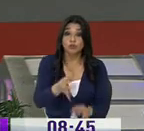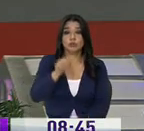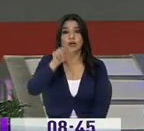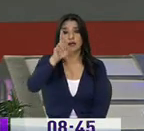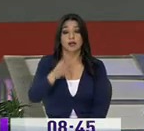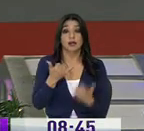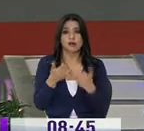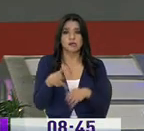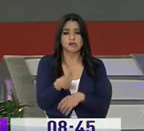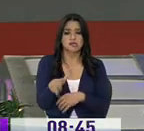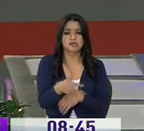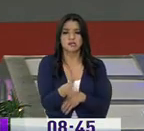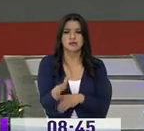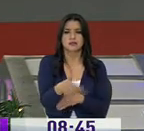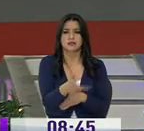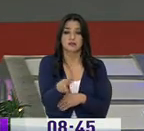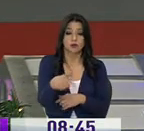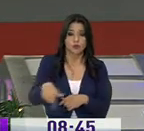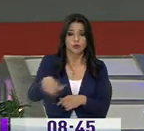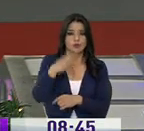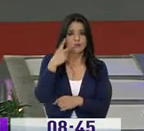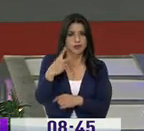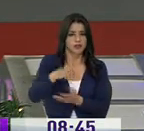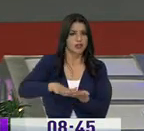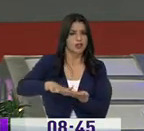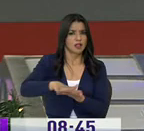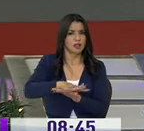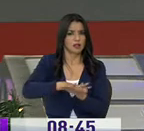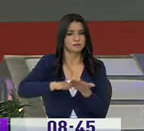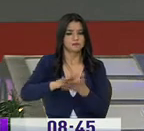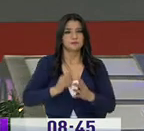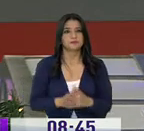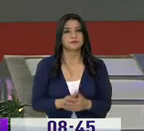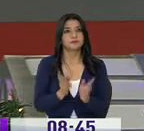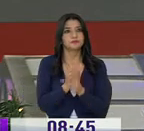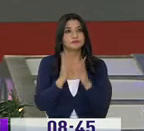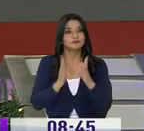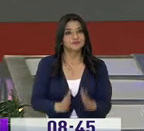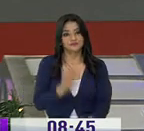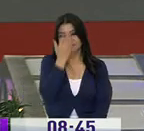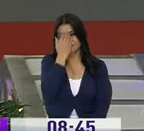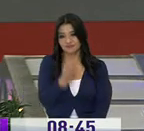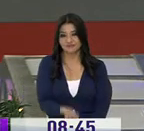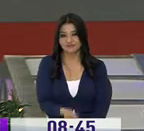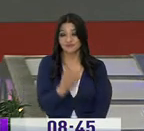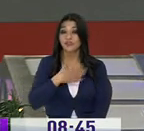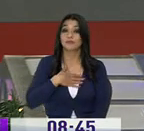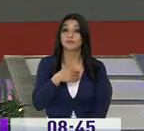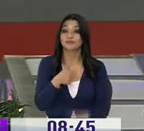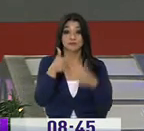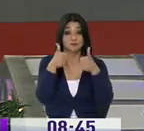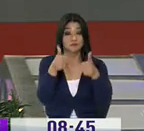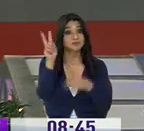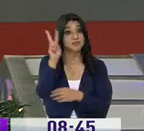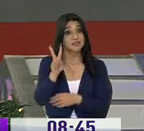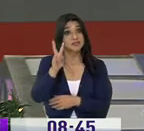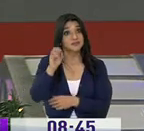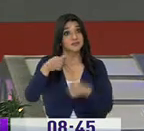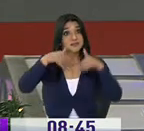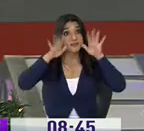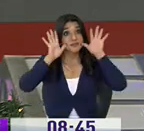hice maromas para pasar por ahí y vi el desastre que está. Mi querida Mahamia, buenos días. ¿Cómo le va en su viernes 20 de